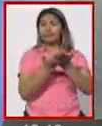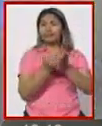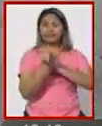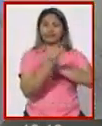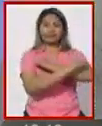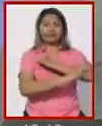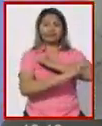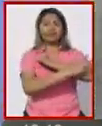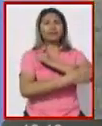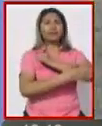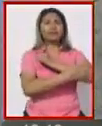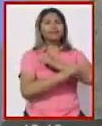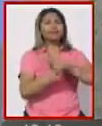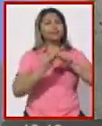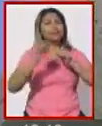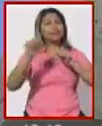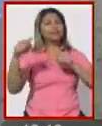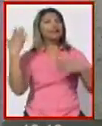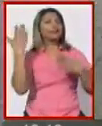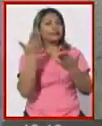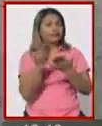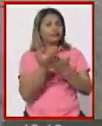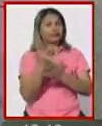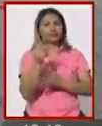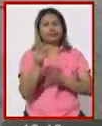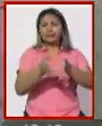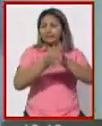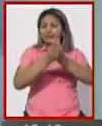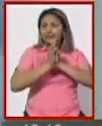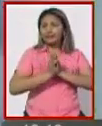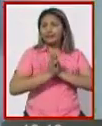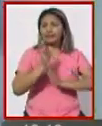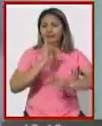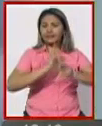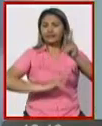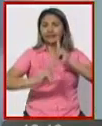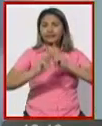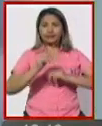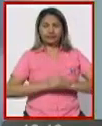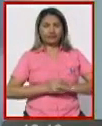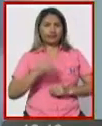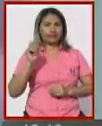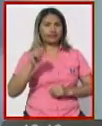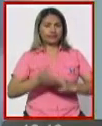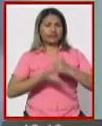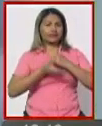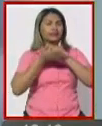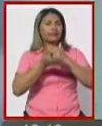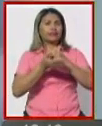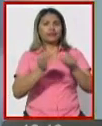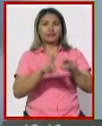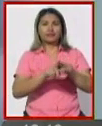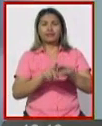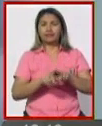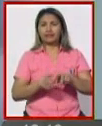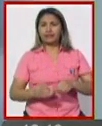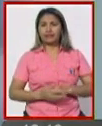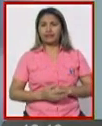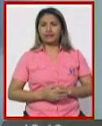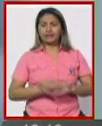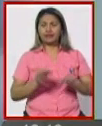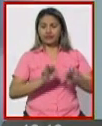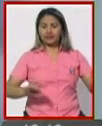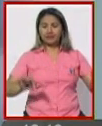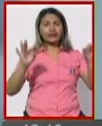Guarayo, ¿no? Y yo he venido a este canal a pedir colaboración al pueblo de Santa Cruz. Necesito esa colaboración, que es